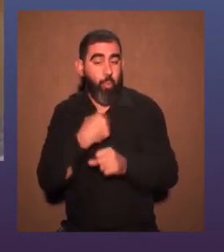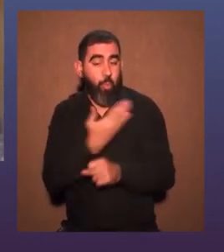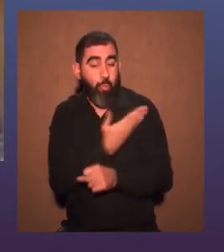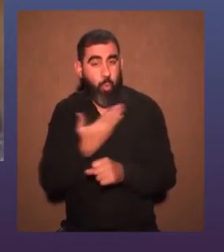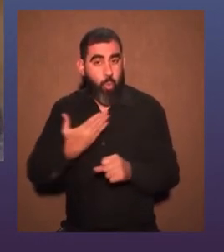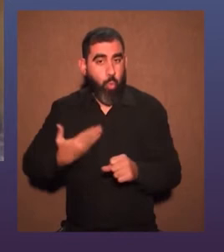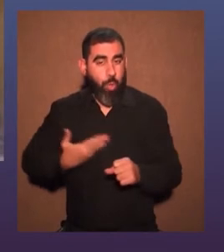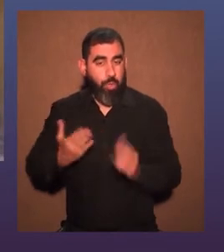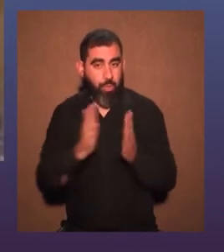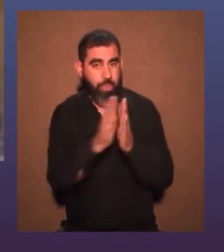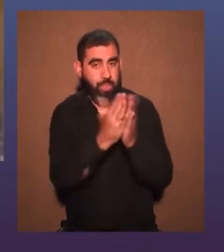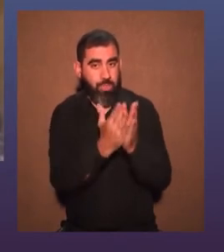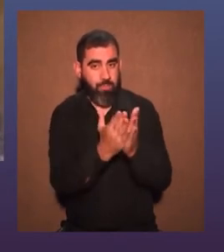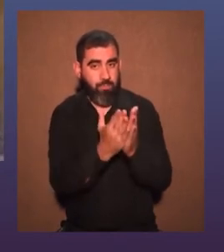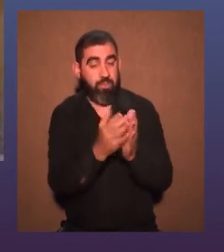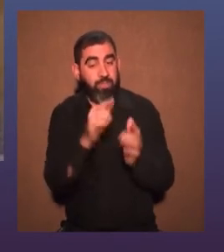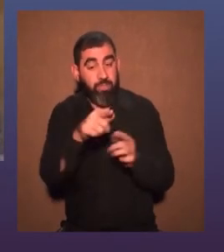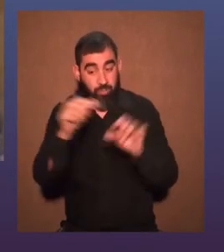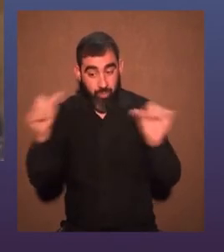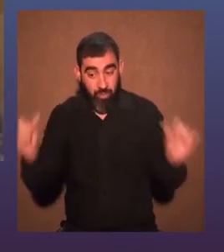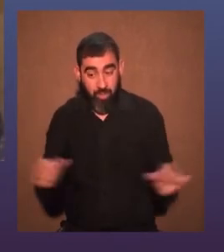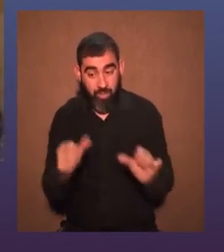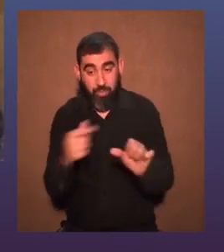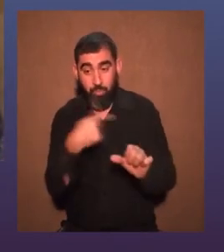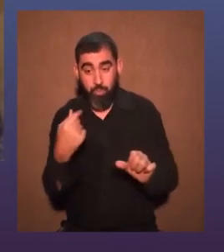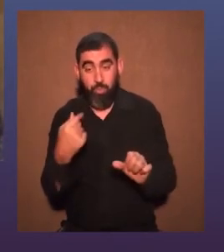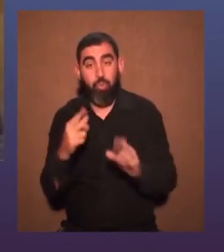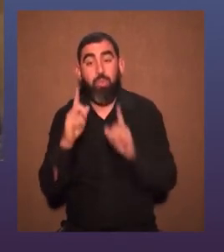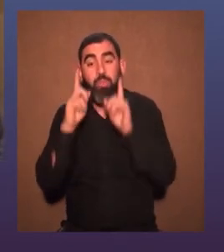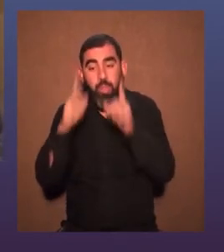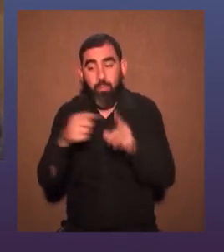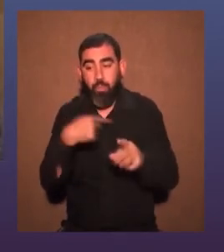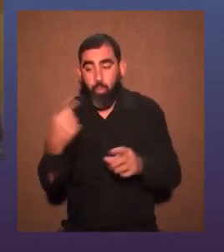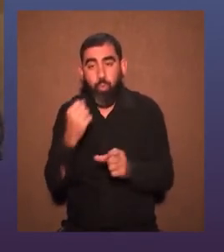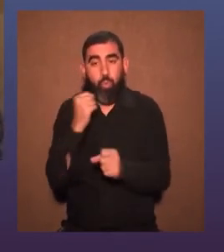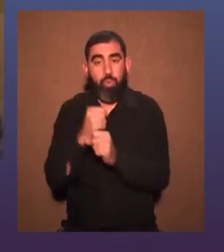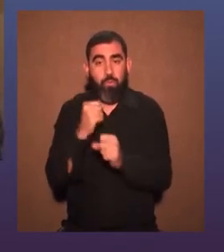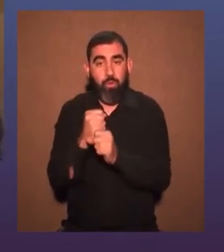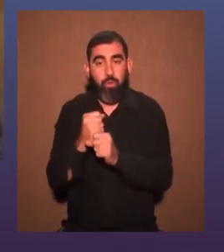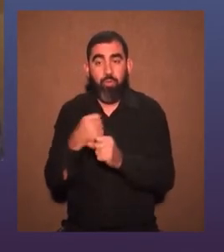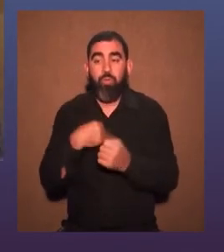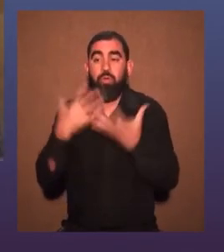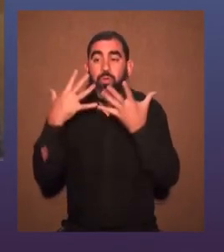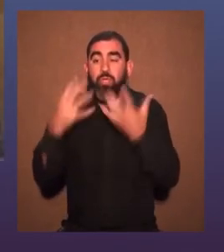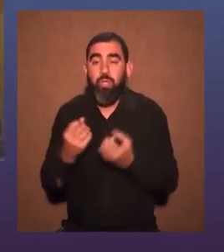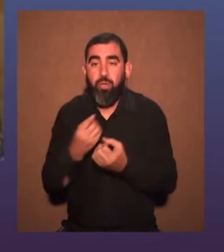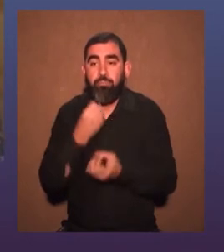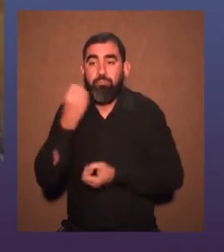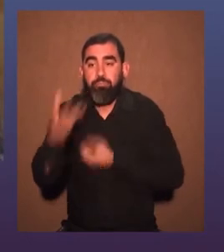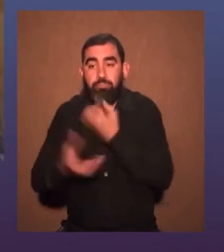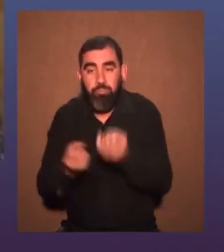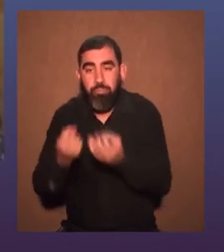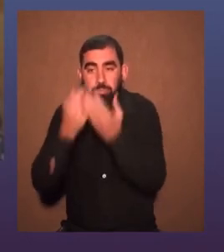Entonces, esto que estamos haciendo nosotros es nuestro trabajo también. Estamos diciendo cosas que nosotros queremos transmitir.